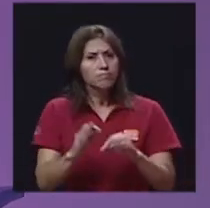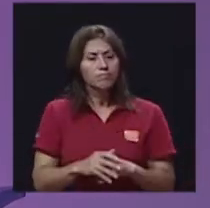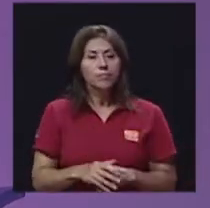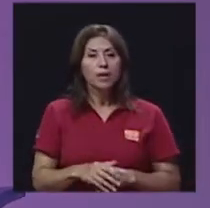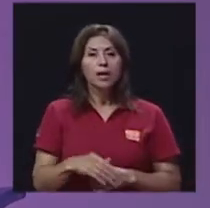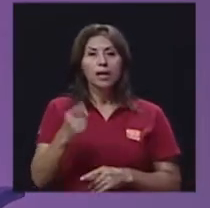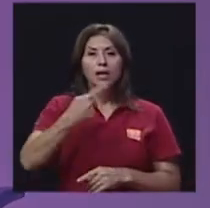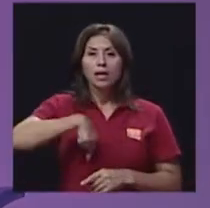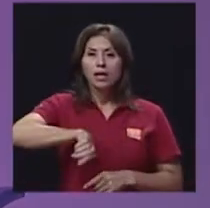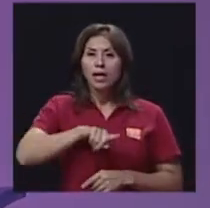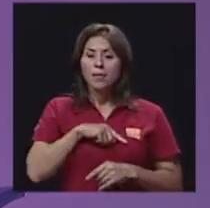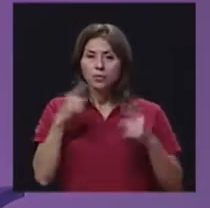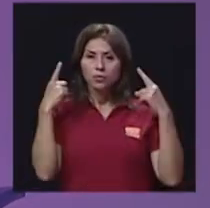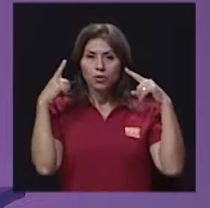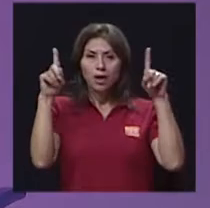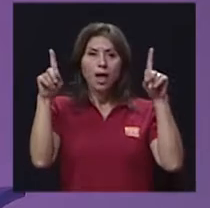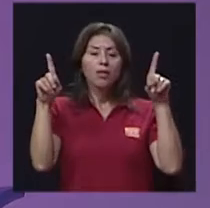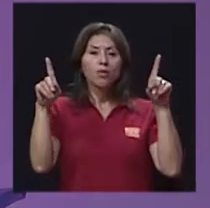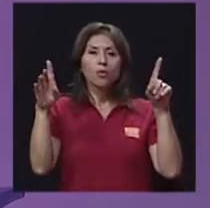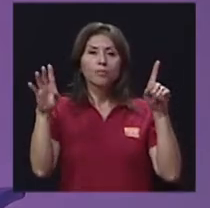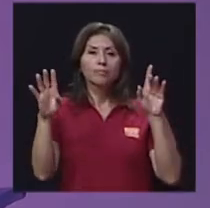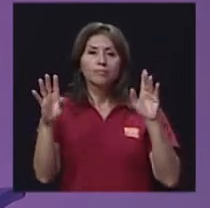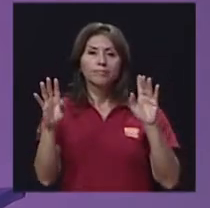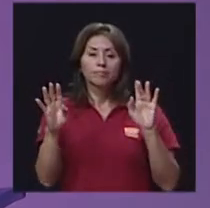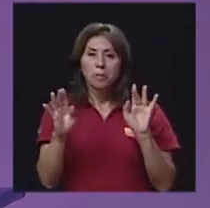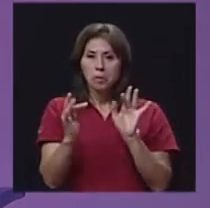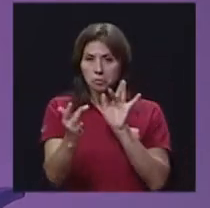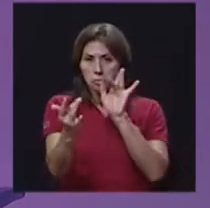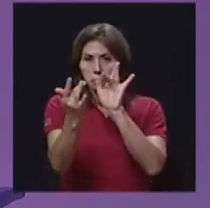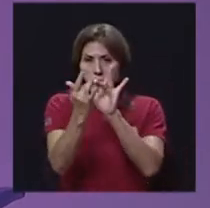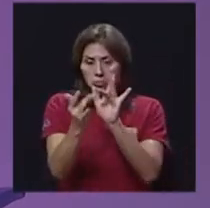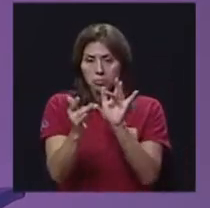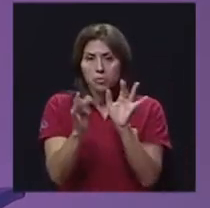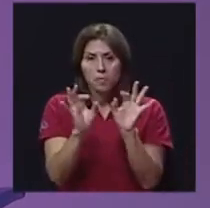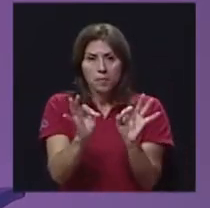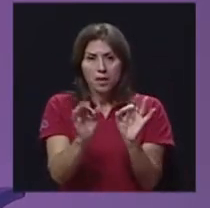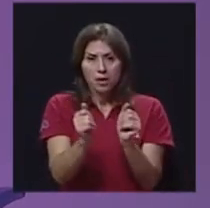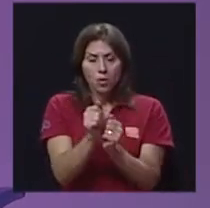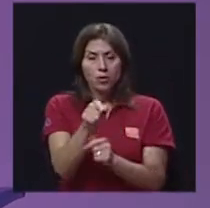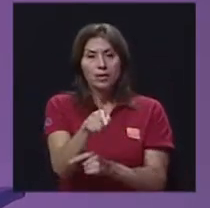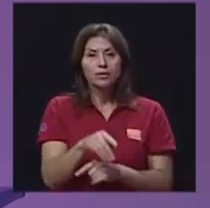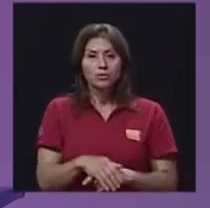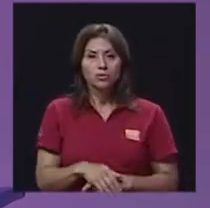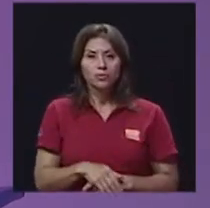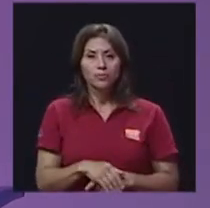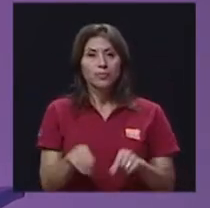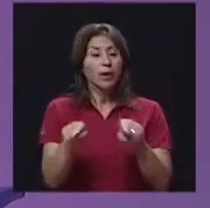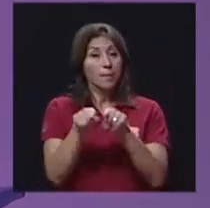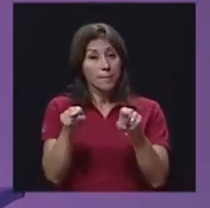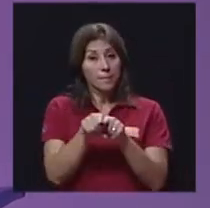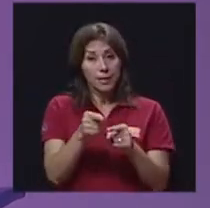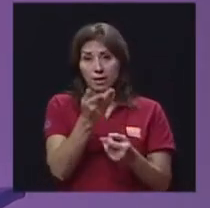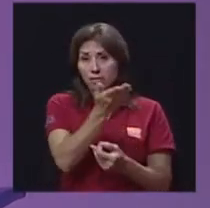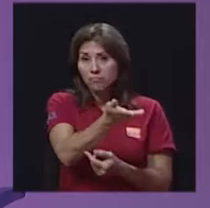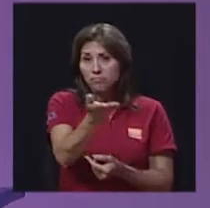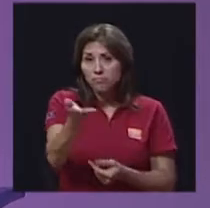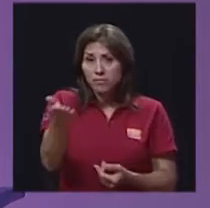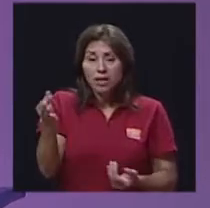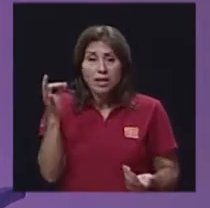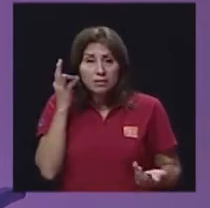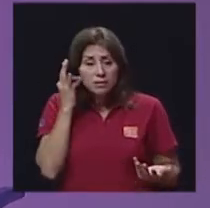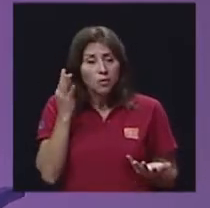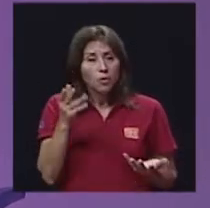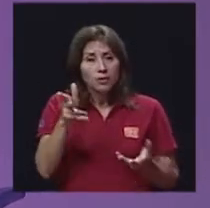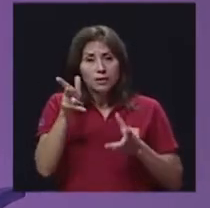hemos logrado pues conectar bien con ellos, ¿verdad? Que las señoras, que oigan a las señoras, ¿verdad? Que les